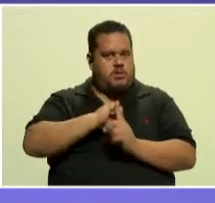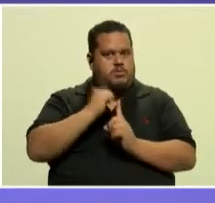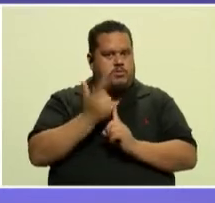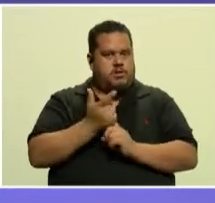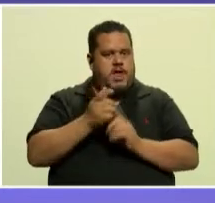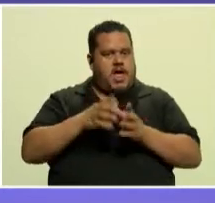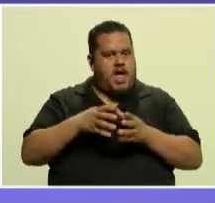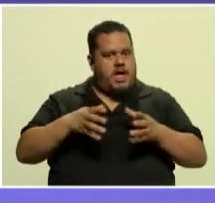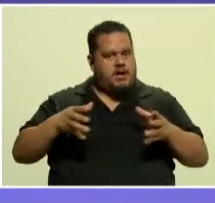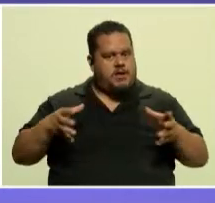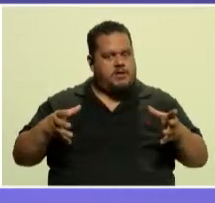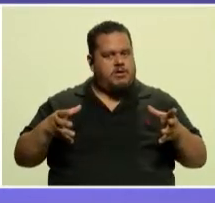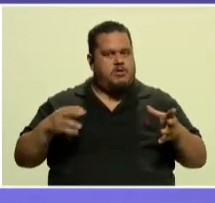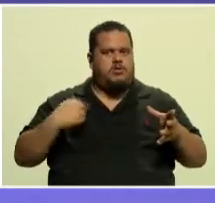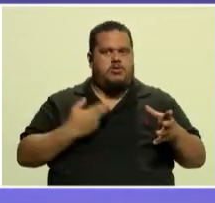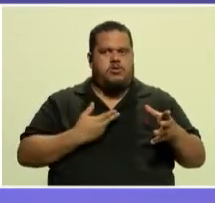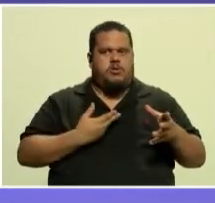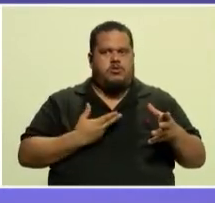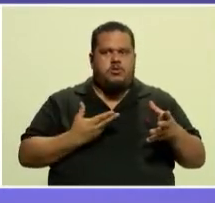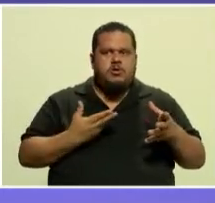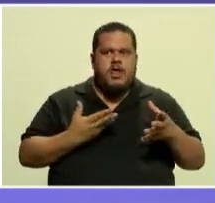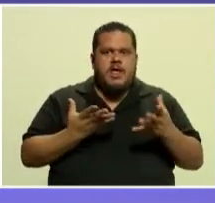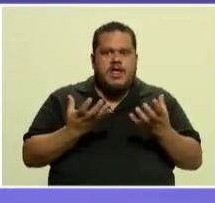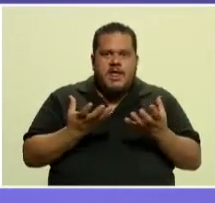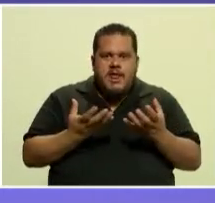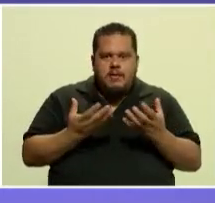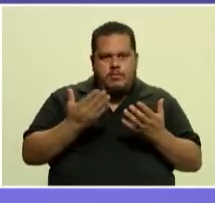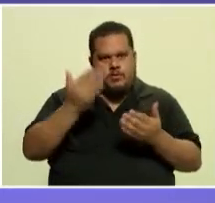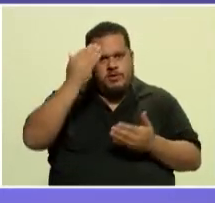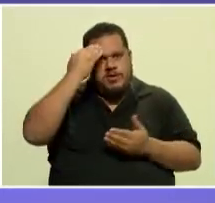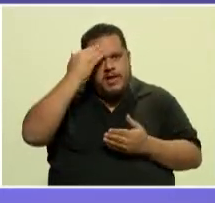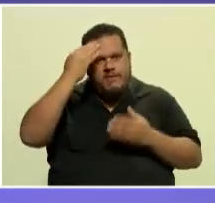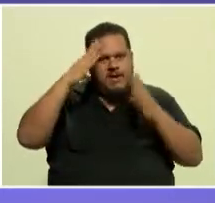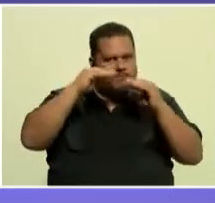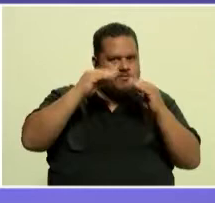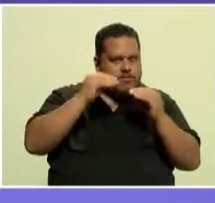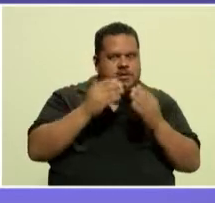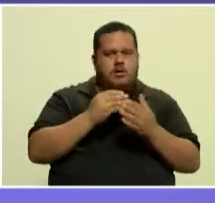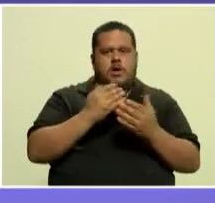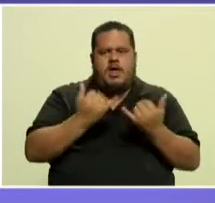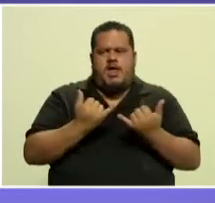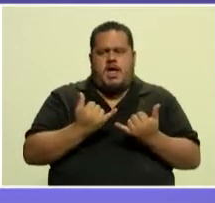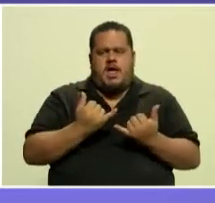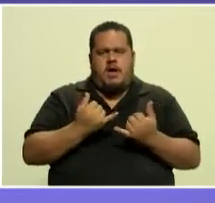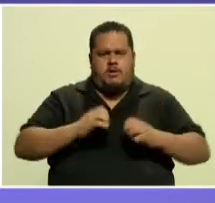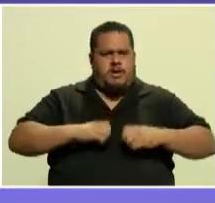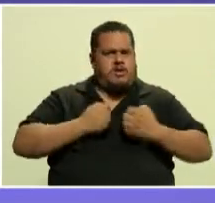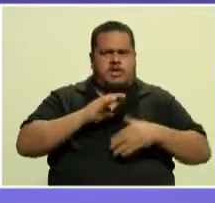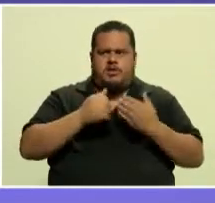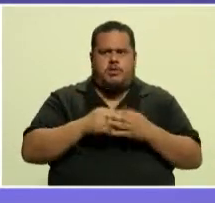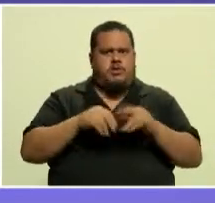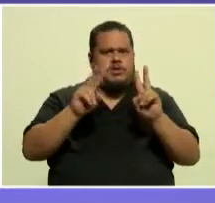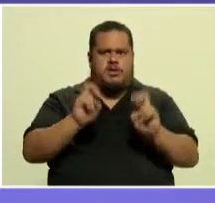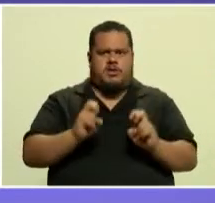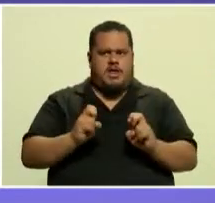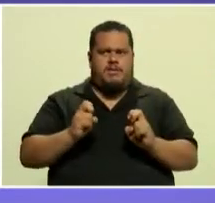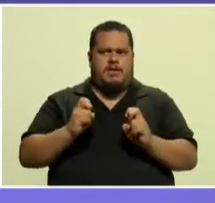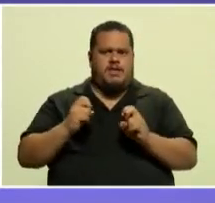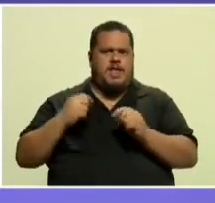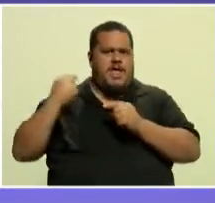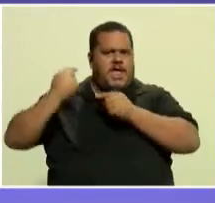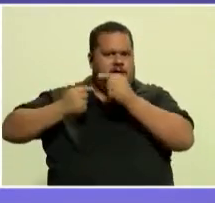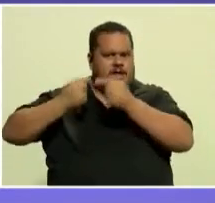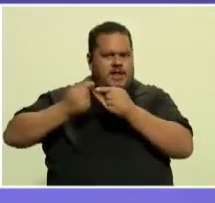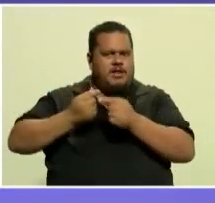crecido la fascinación por los datos y por la información. Entonces ahora existen todos estos exámenes, por ejemplo, genéticos, que te dicen